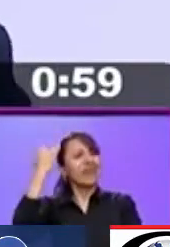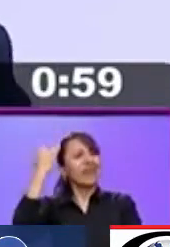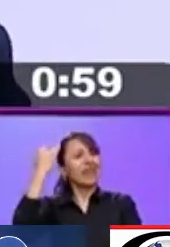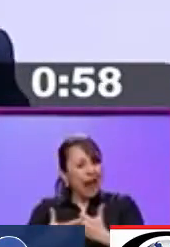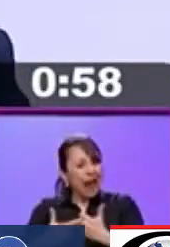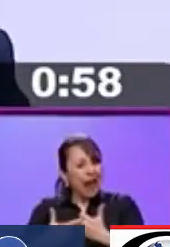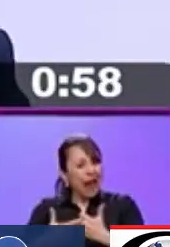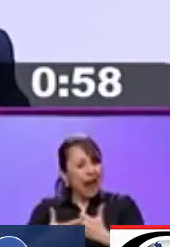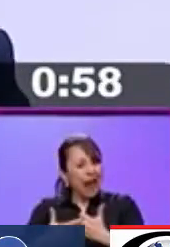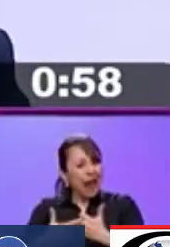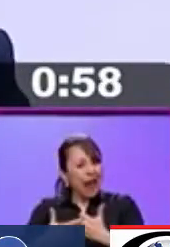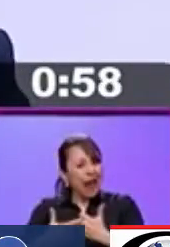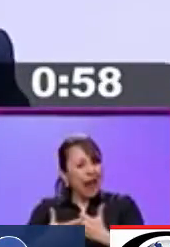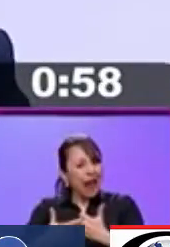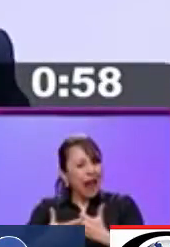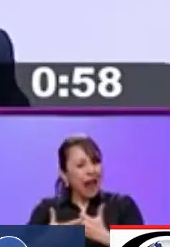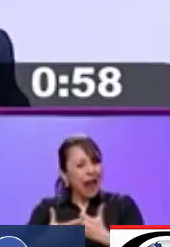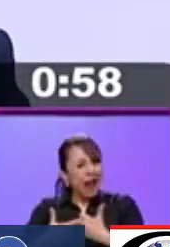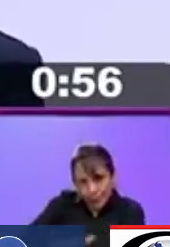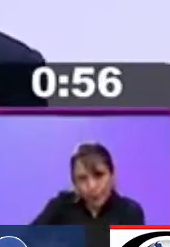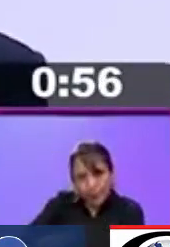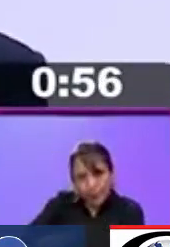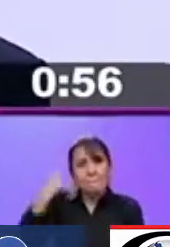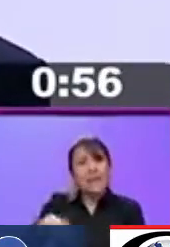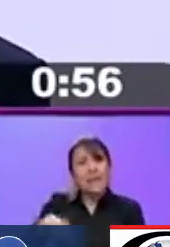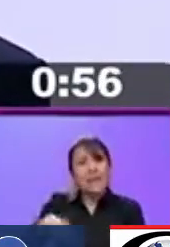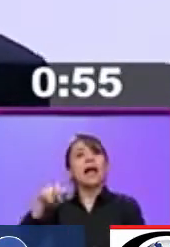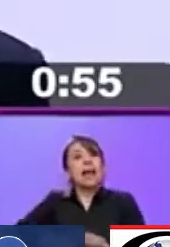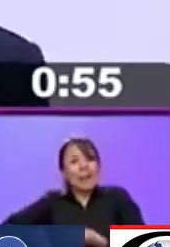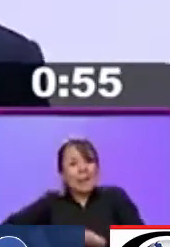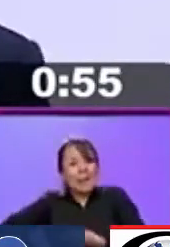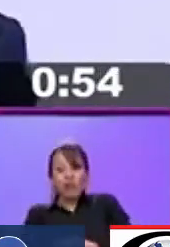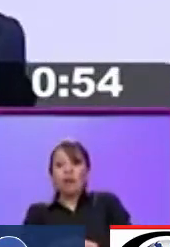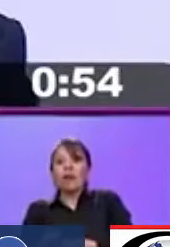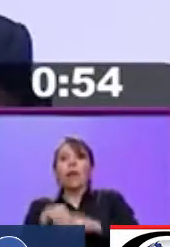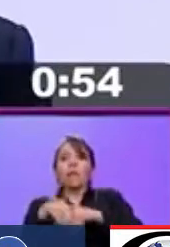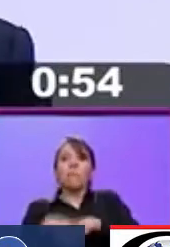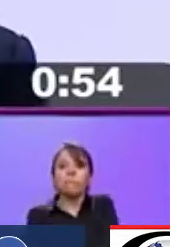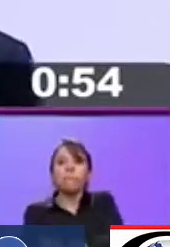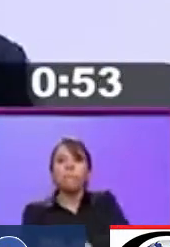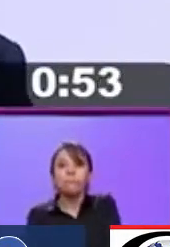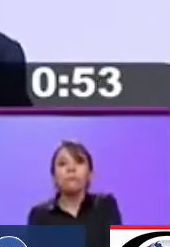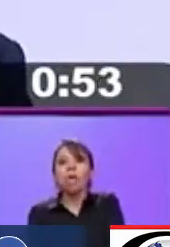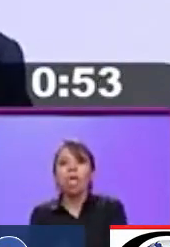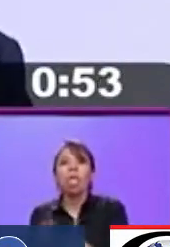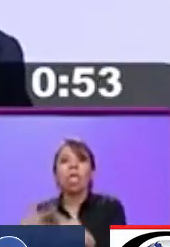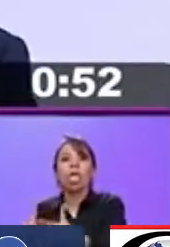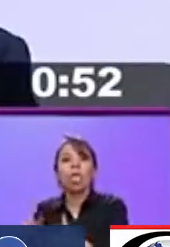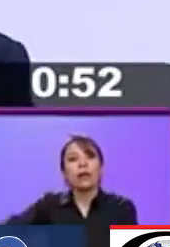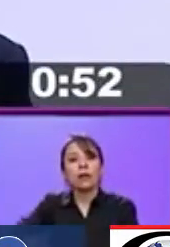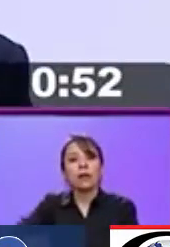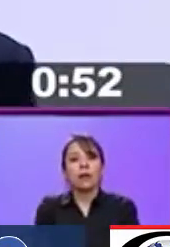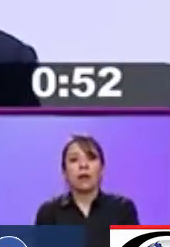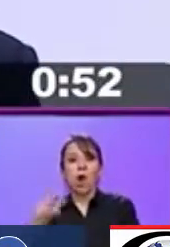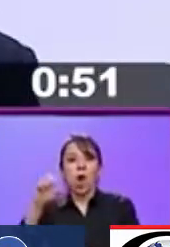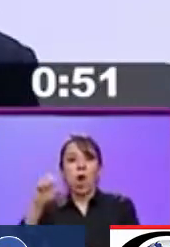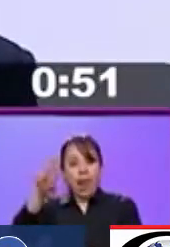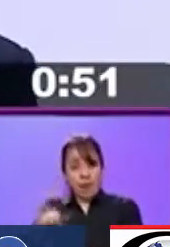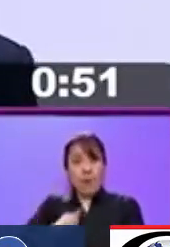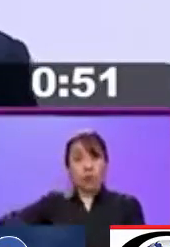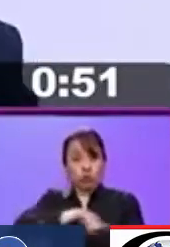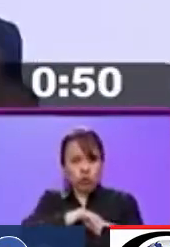como la más vista, ¿no? Cuando yo les pregunté, y todo eso que ustedes están planteando hacer, ¿de dónde, cómo lo van a hacer?